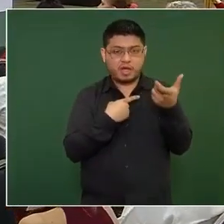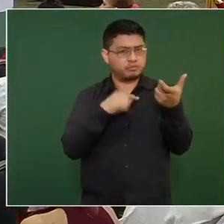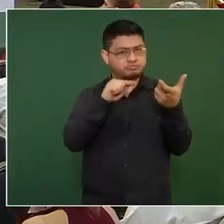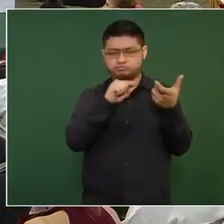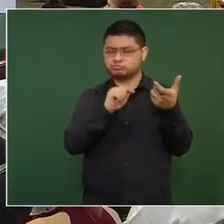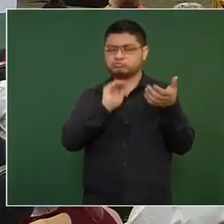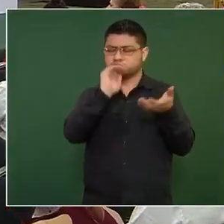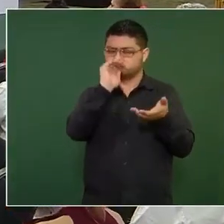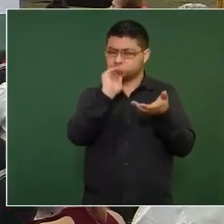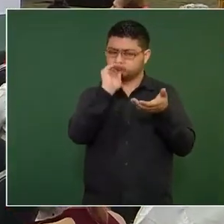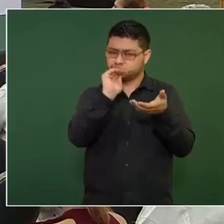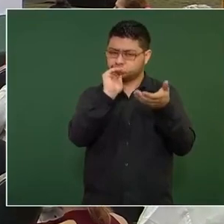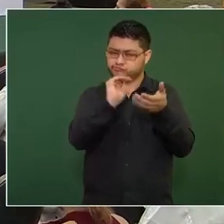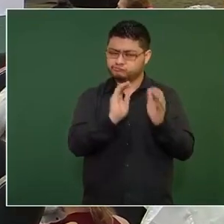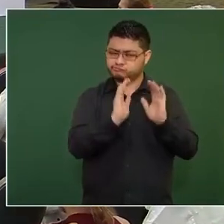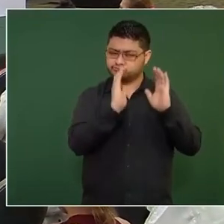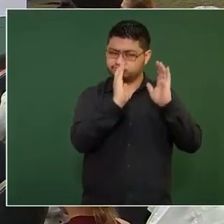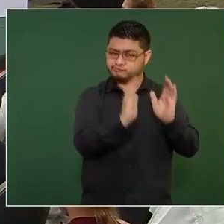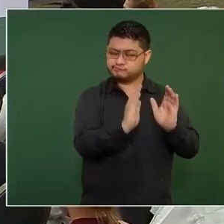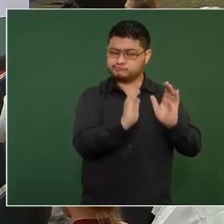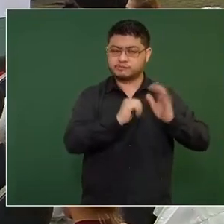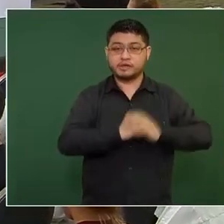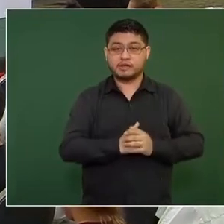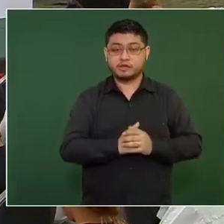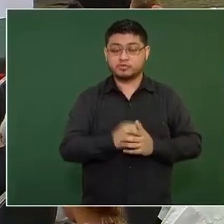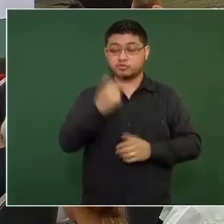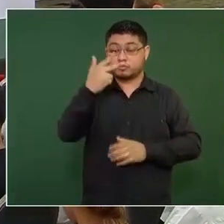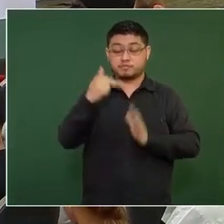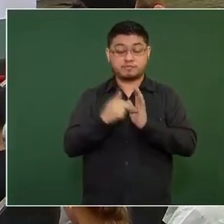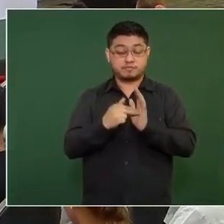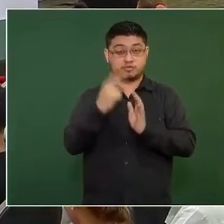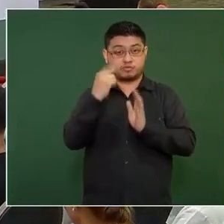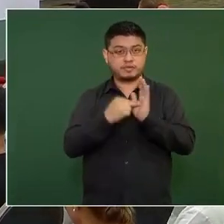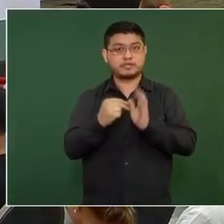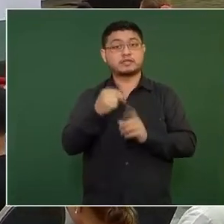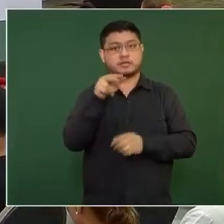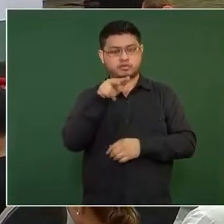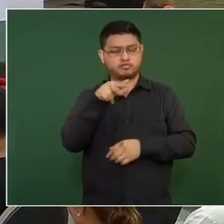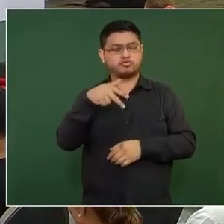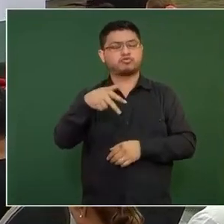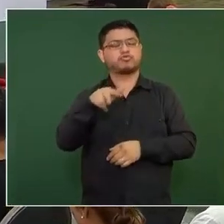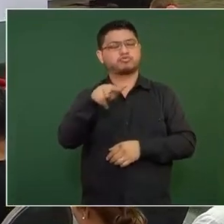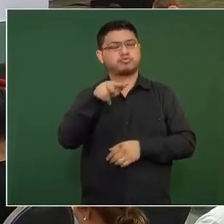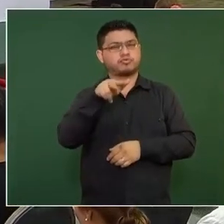Bruto. En 2018 la recibimos en